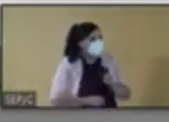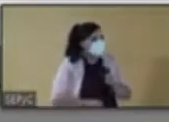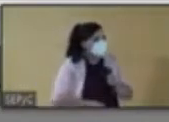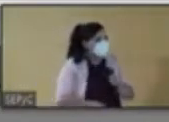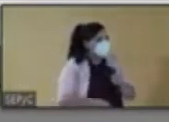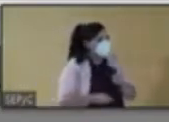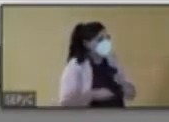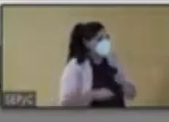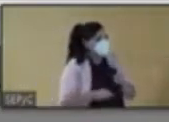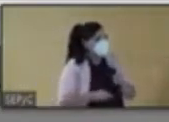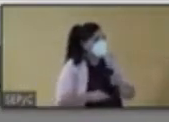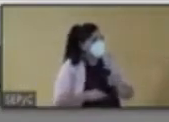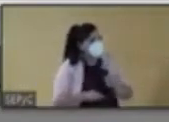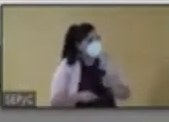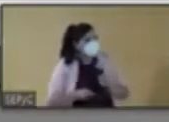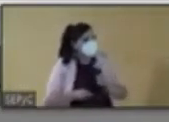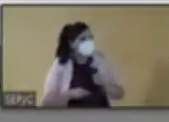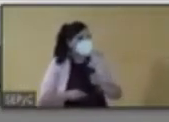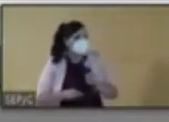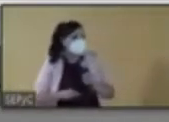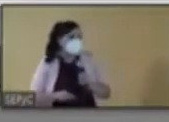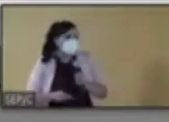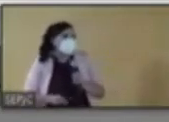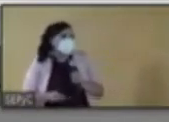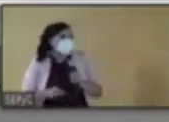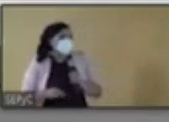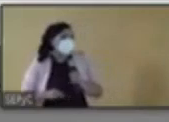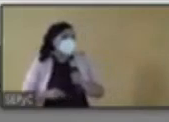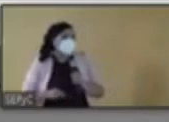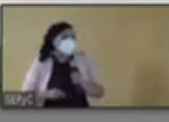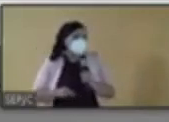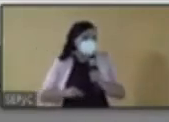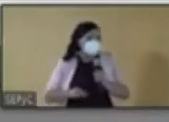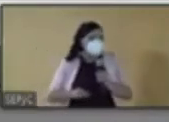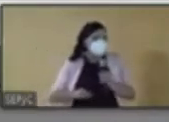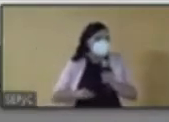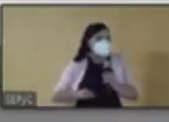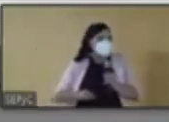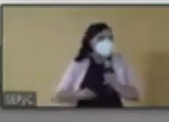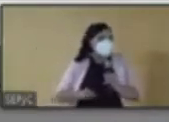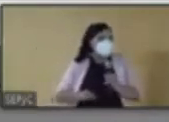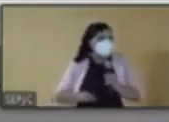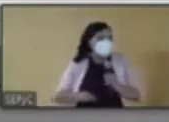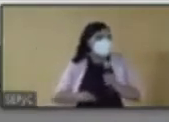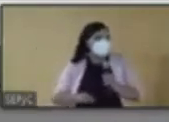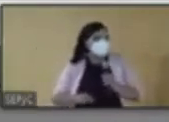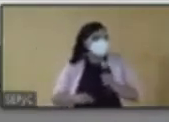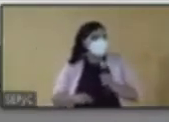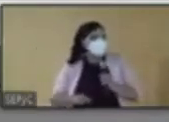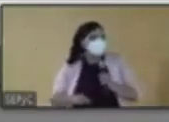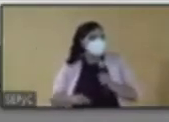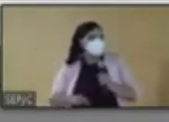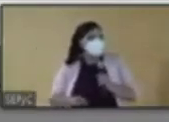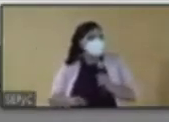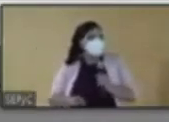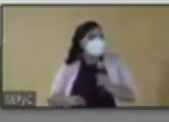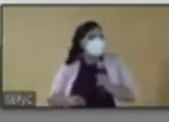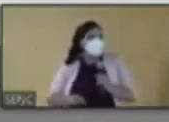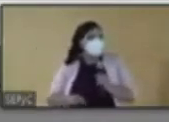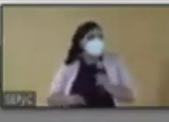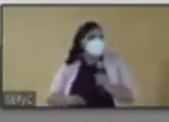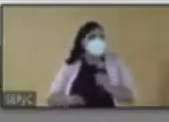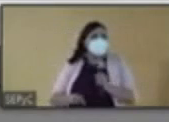Si se dan cuenta, nos hace un atento aviso y nos dice, antes del envío, se recomienda ampliamente revisar